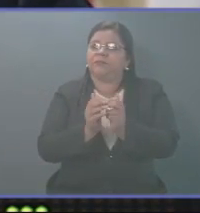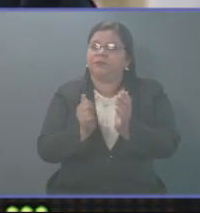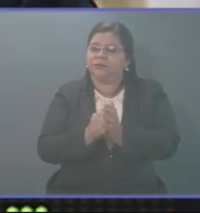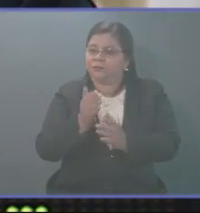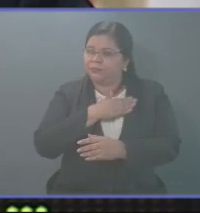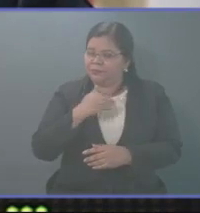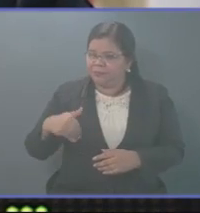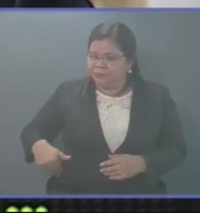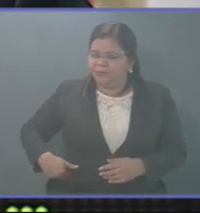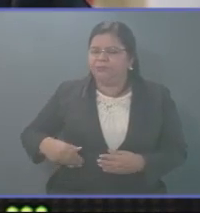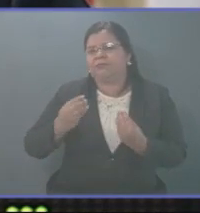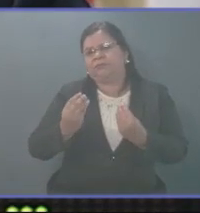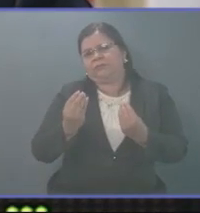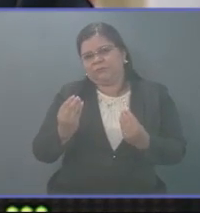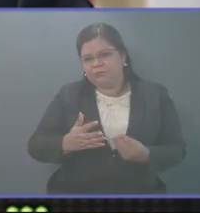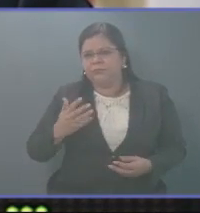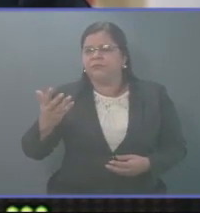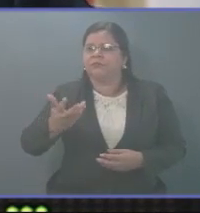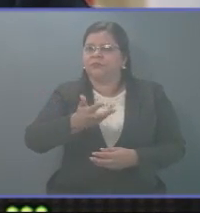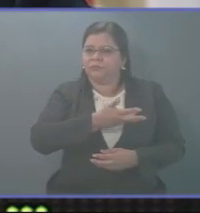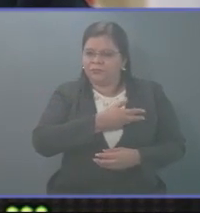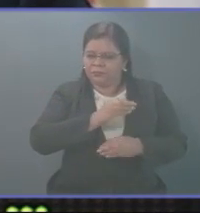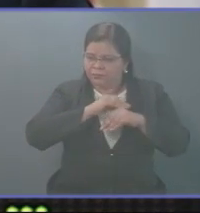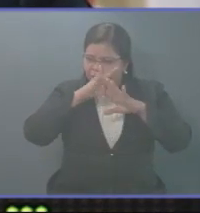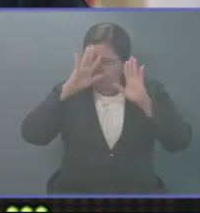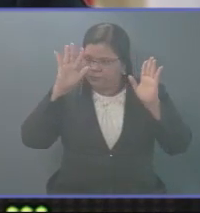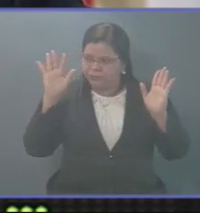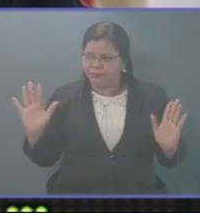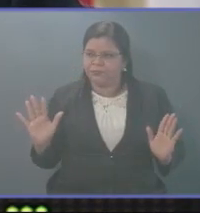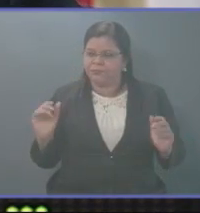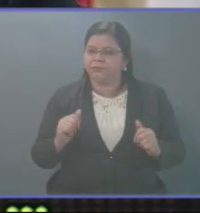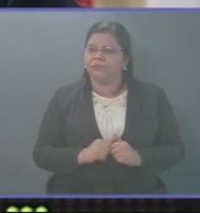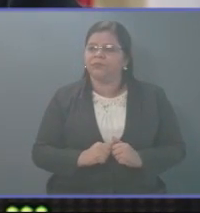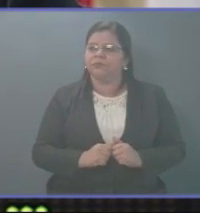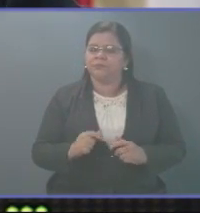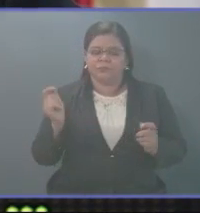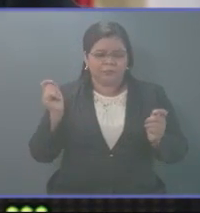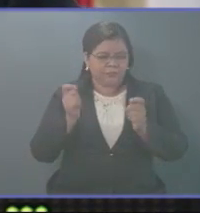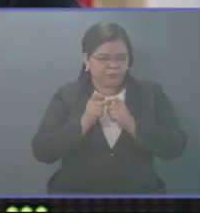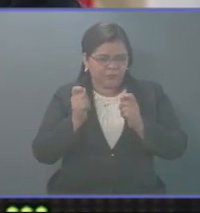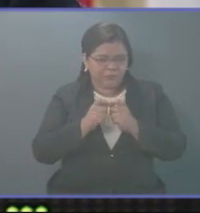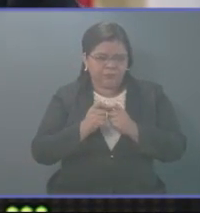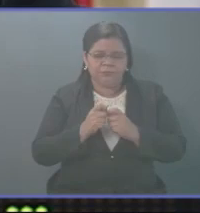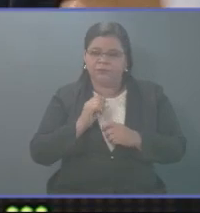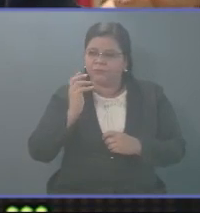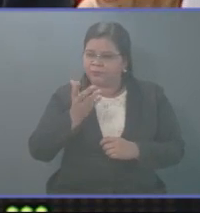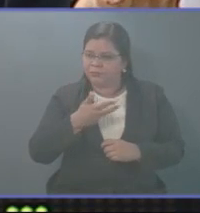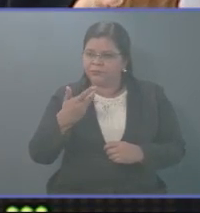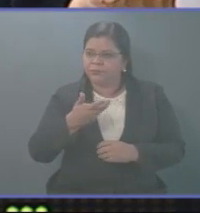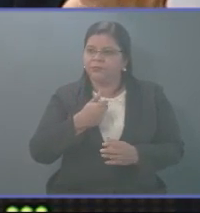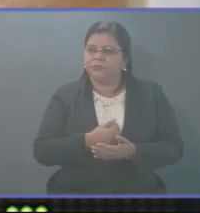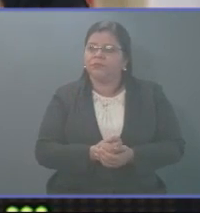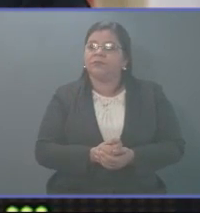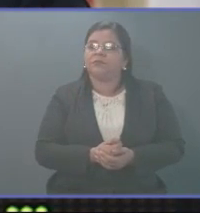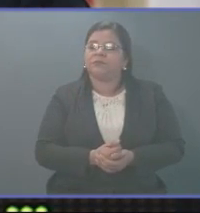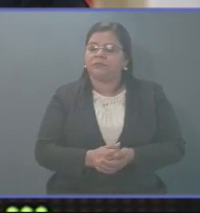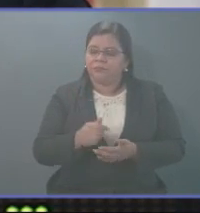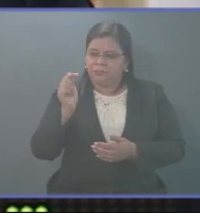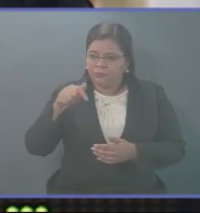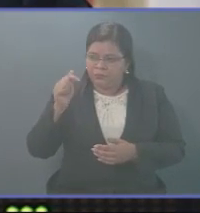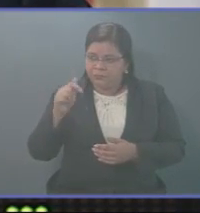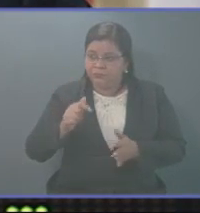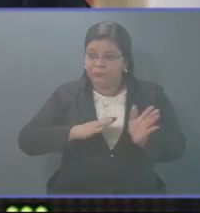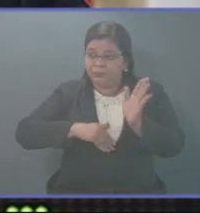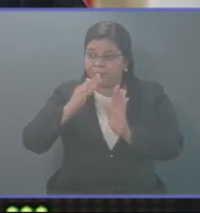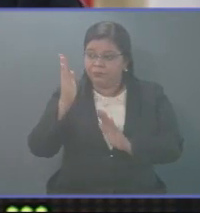antecedente? Por Dios santo, me pongámonos claros y seamos más concretos y dejemos que sepamos que aquí la población necesita